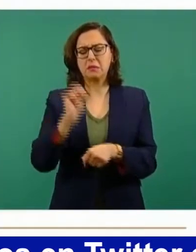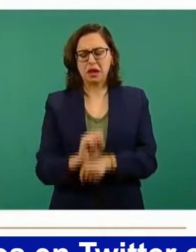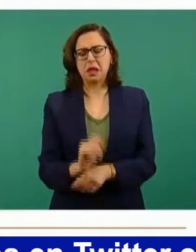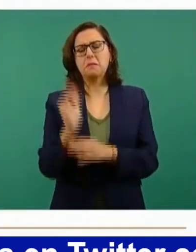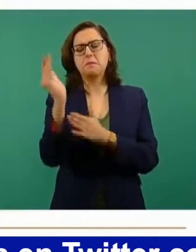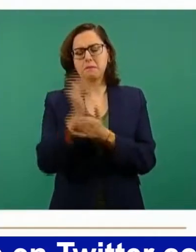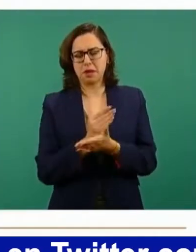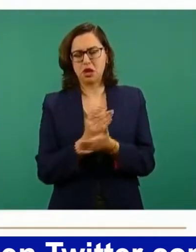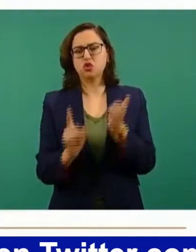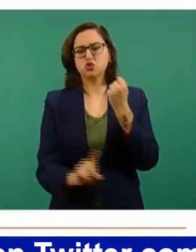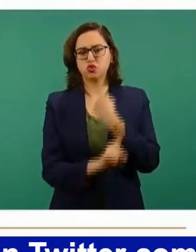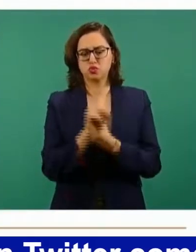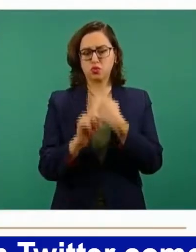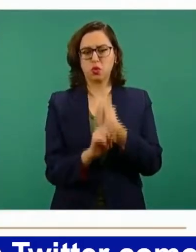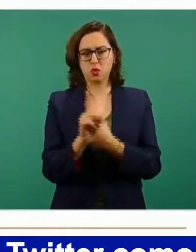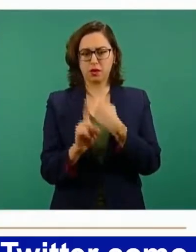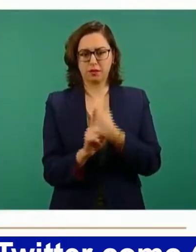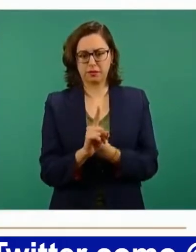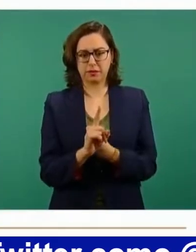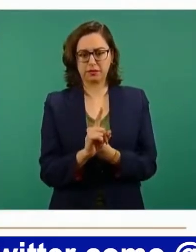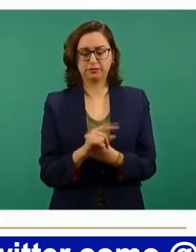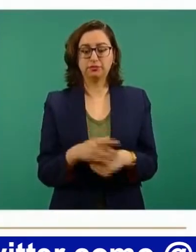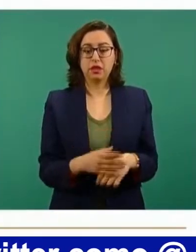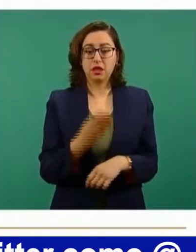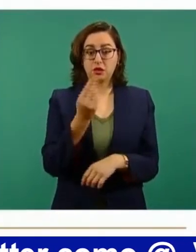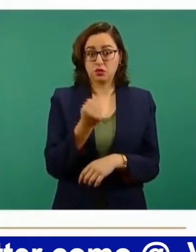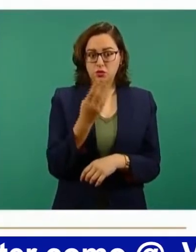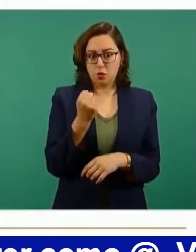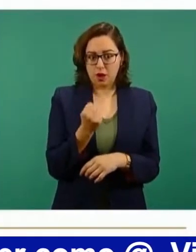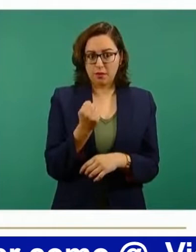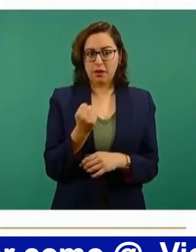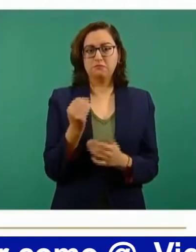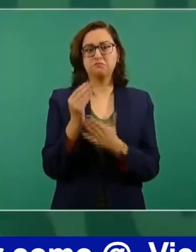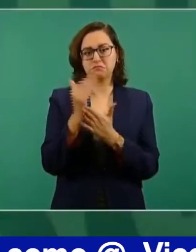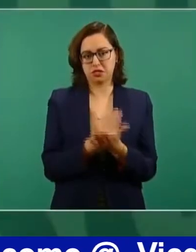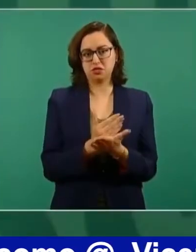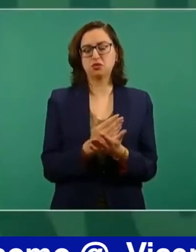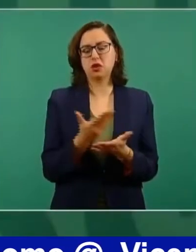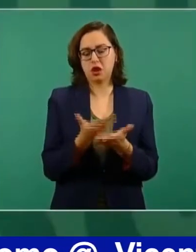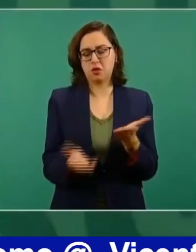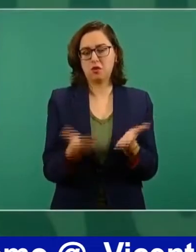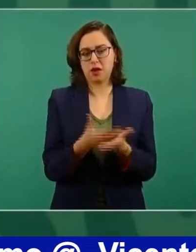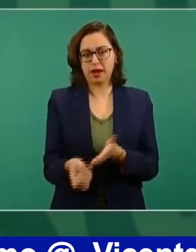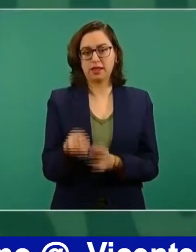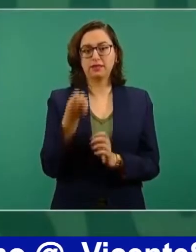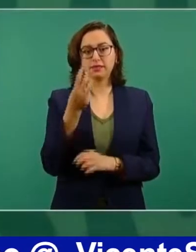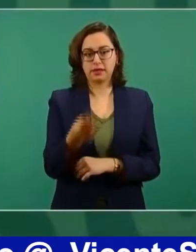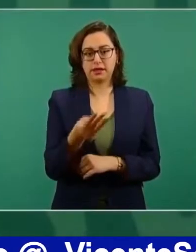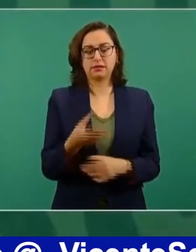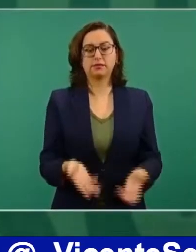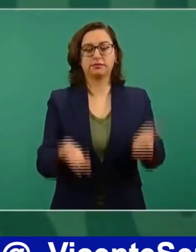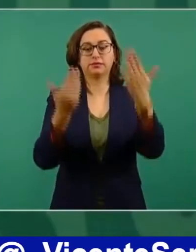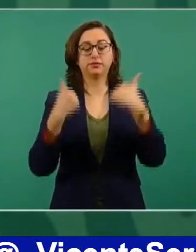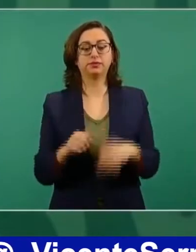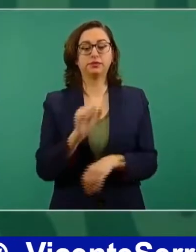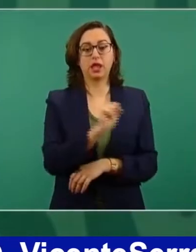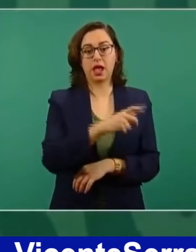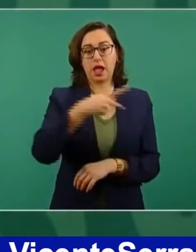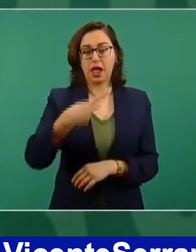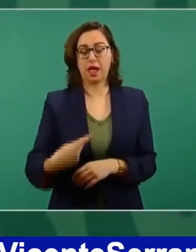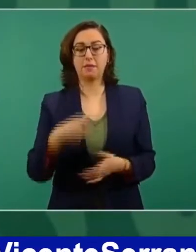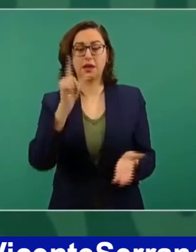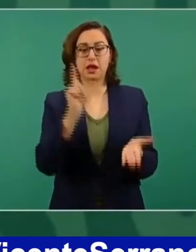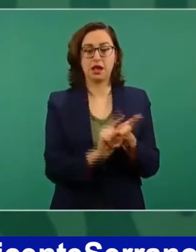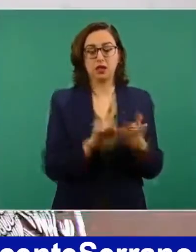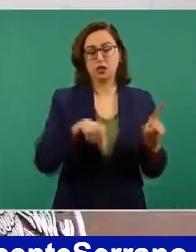sellos, pasando de 9 a 3 en total. A través de la app Litro por Litro se identificaron los